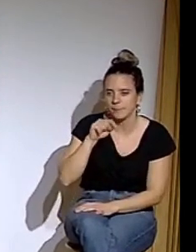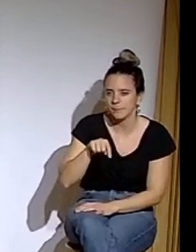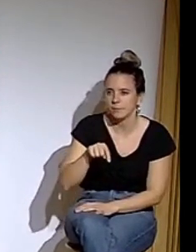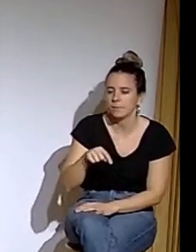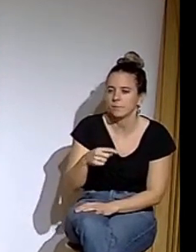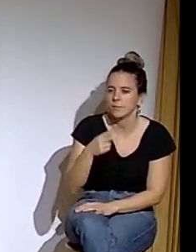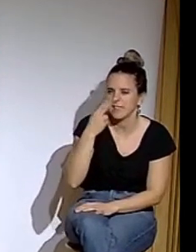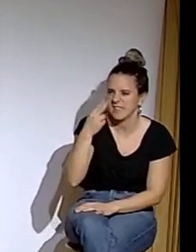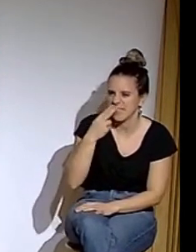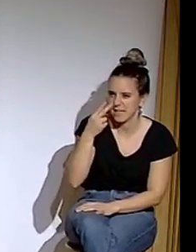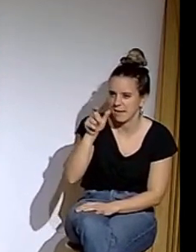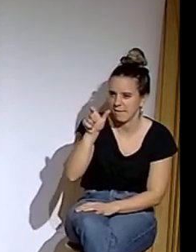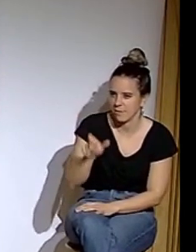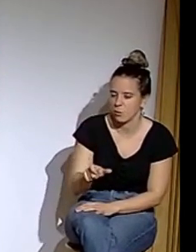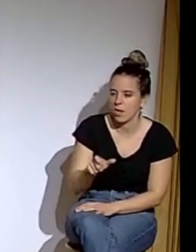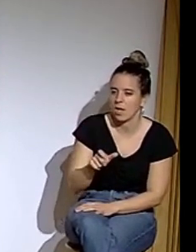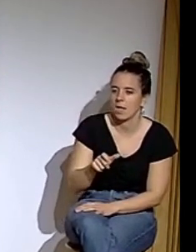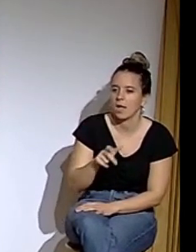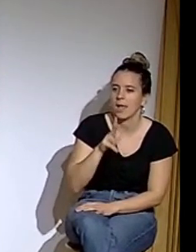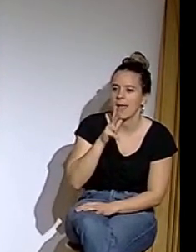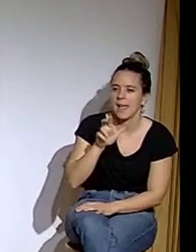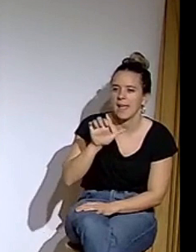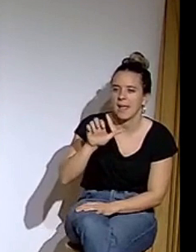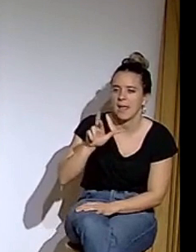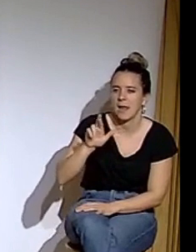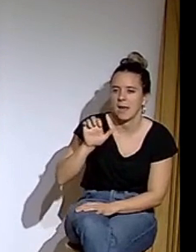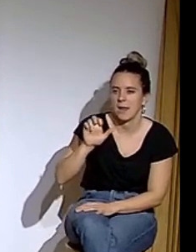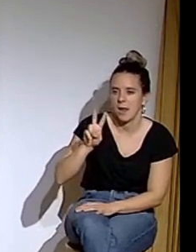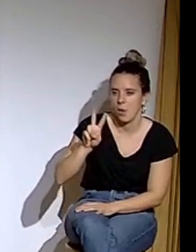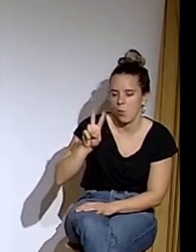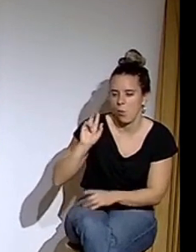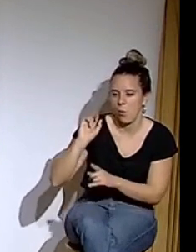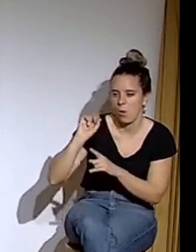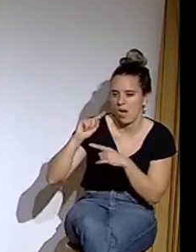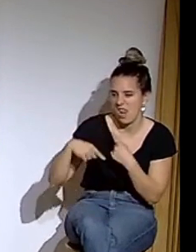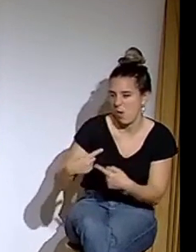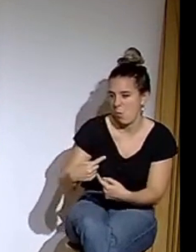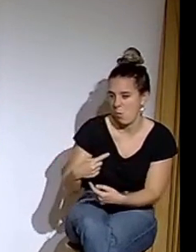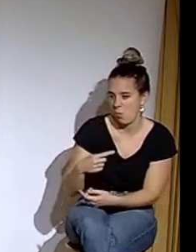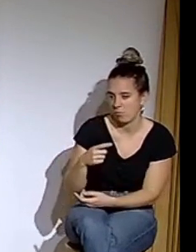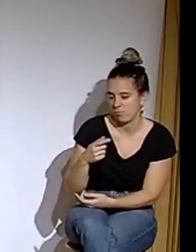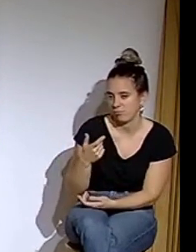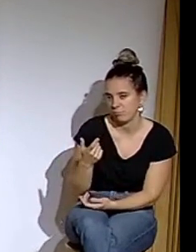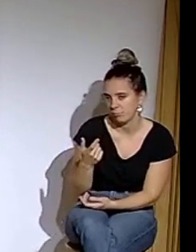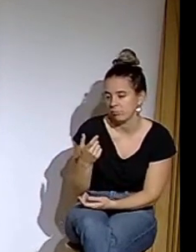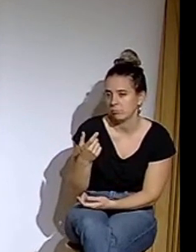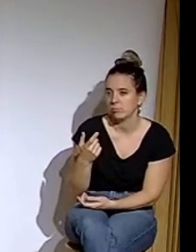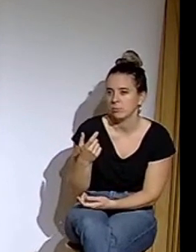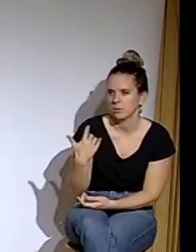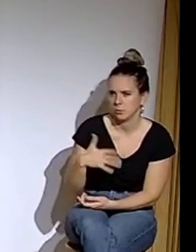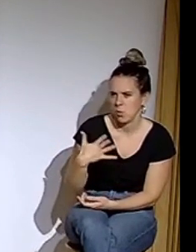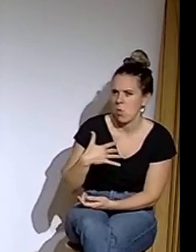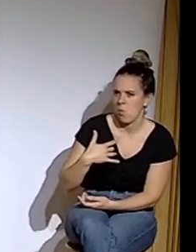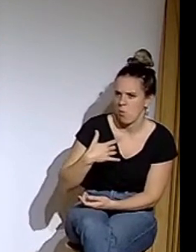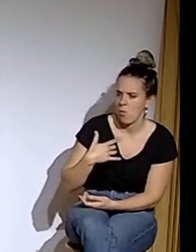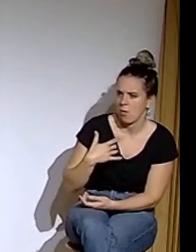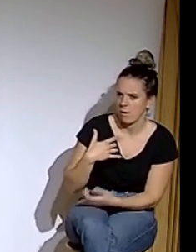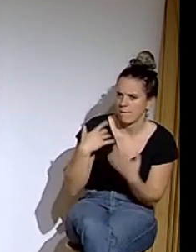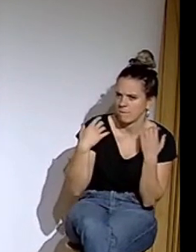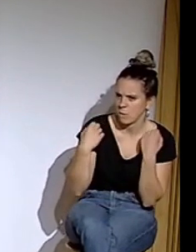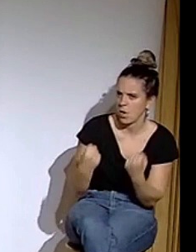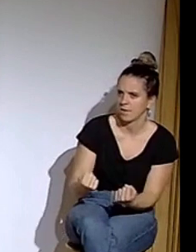que es la figura del ereu en Cataluña es una cosa como muy heavy metal no y esto lo viví yo con mi